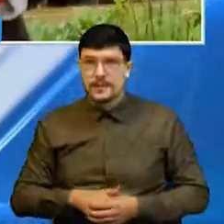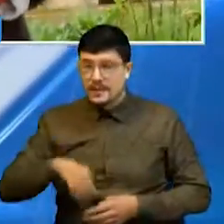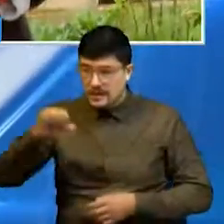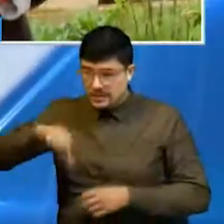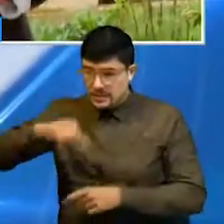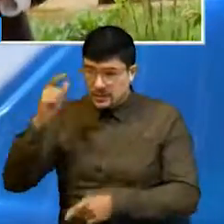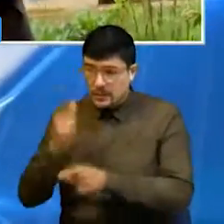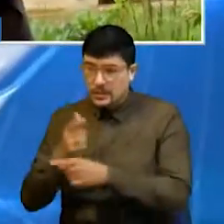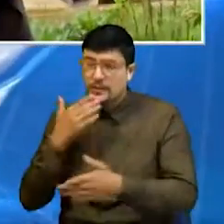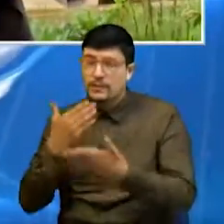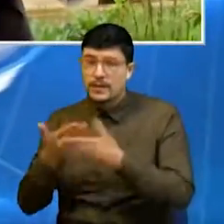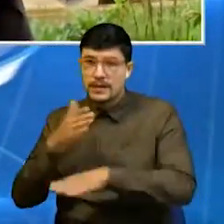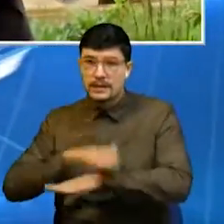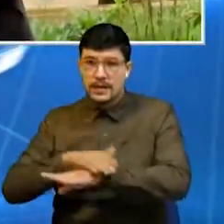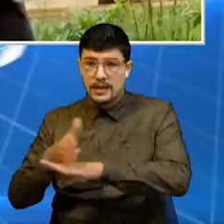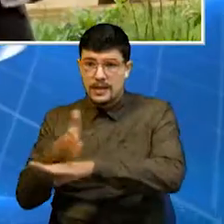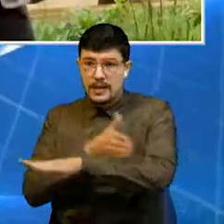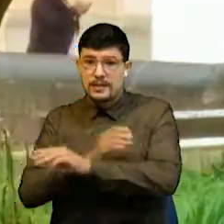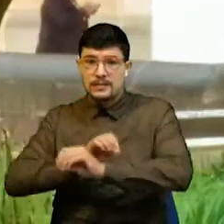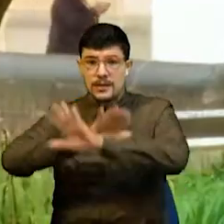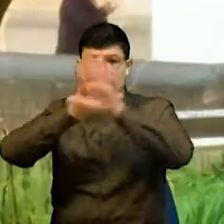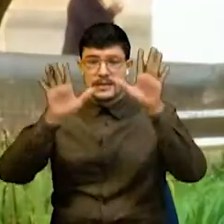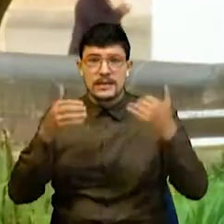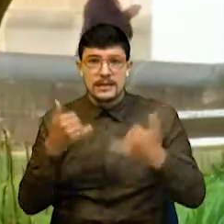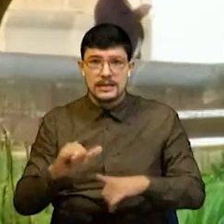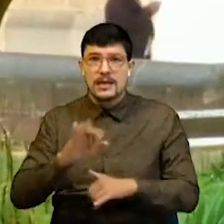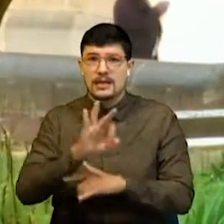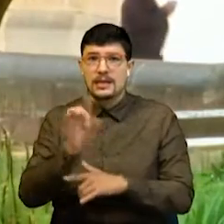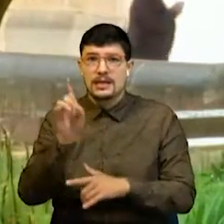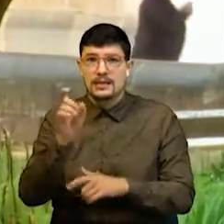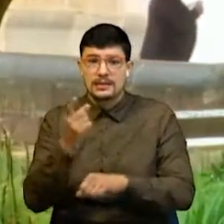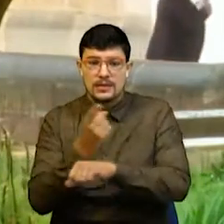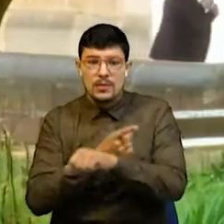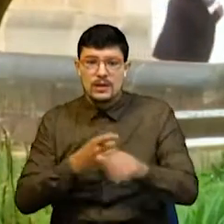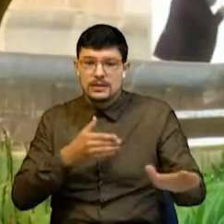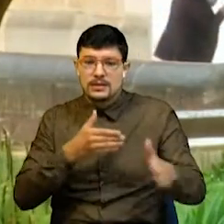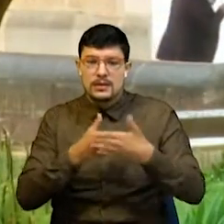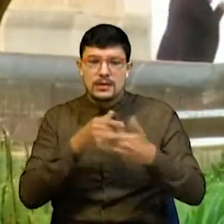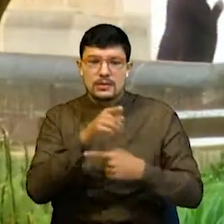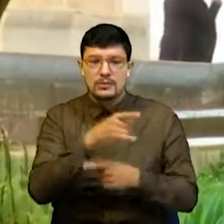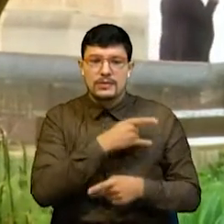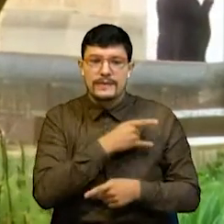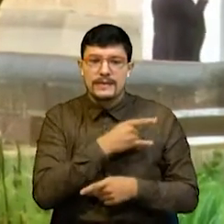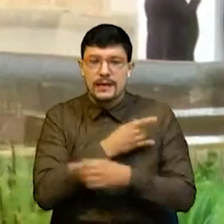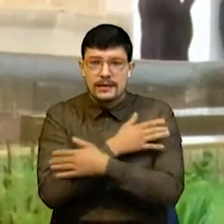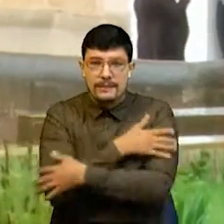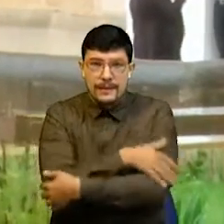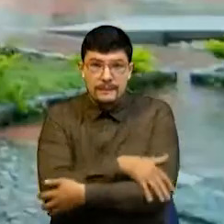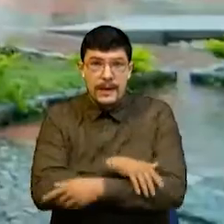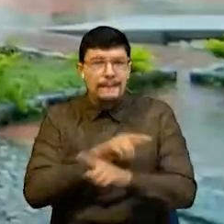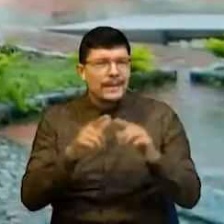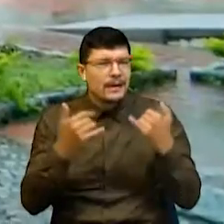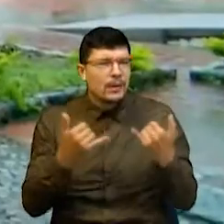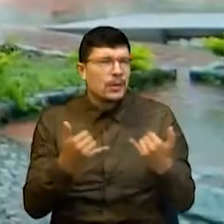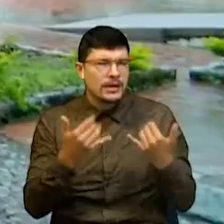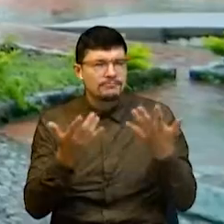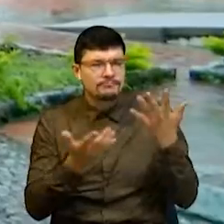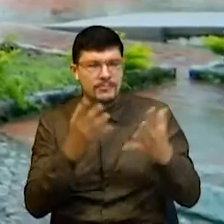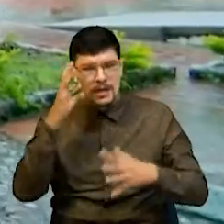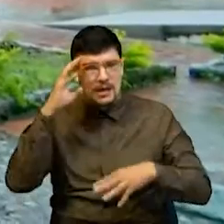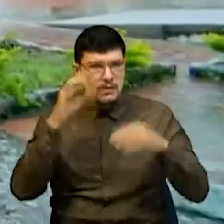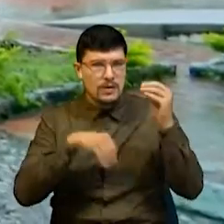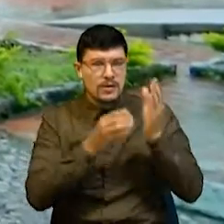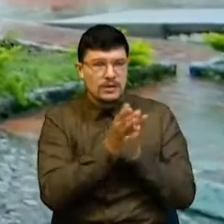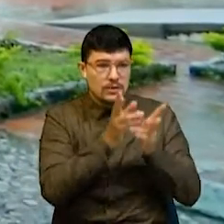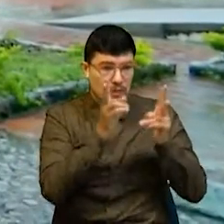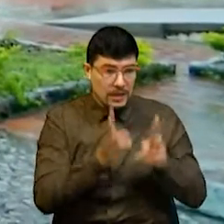Así es, buenas tardes. Esta mañana se cumplieron las 36 horas de cierre de la Universidad de Pamplona, pero se ha generado un desacuerdo